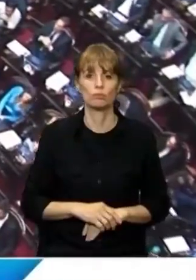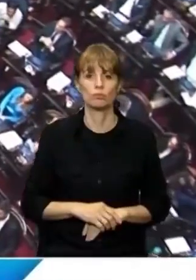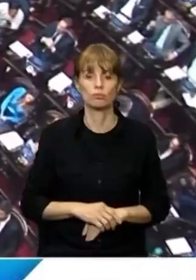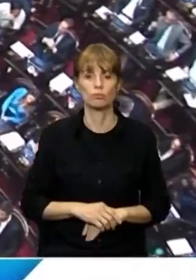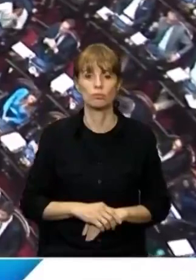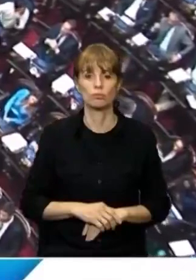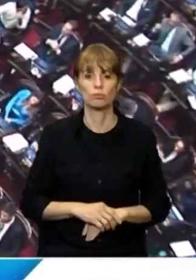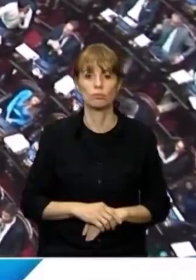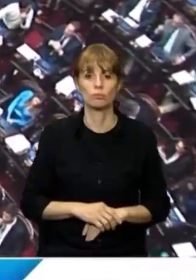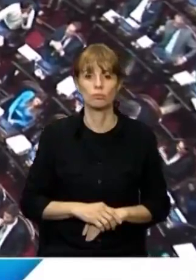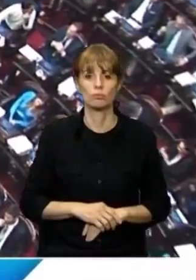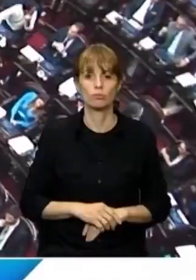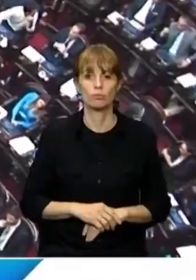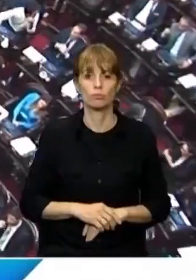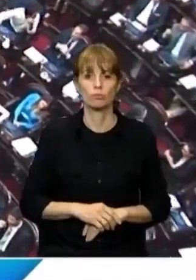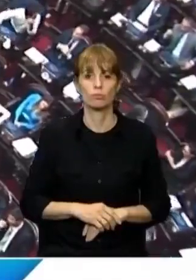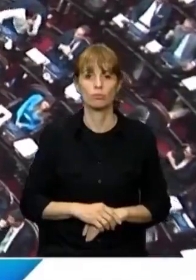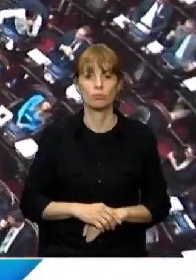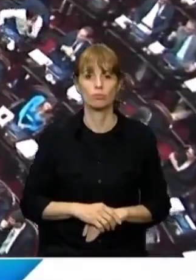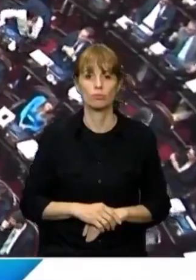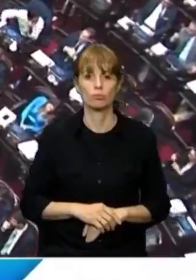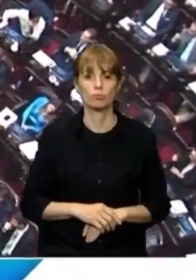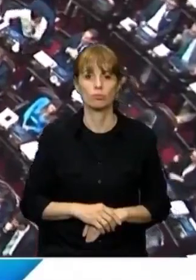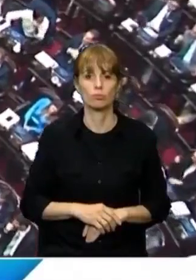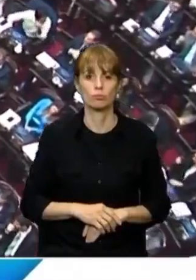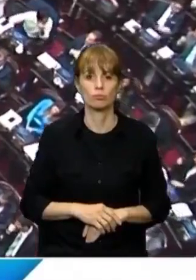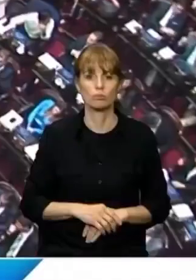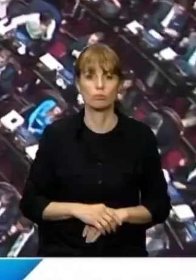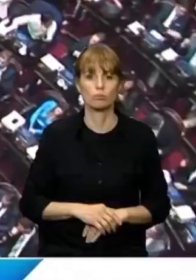O sea, son 4 abstenciones. Exactamente.